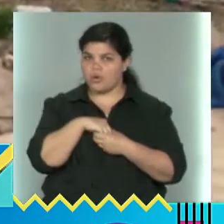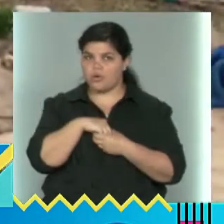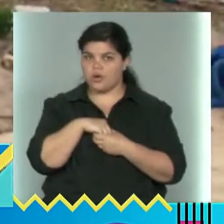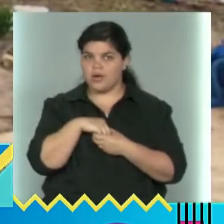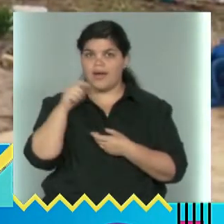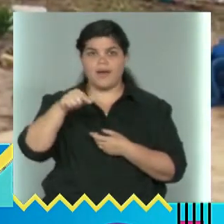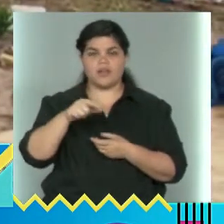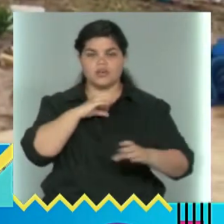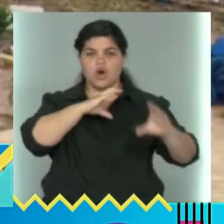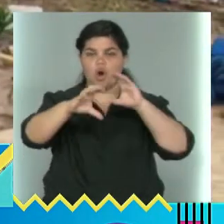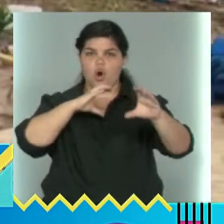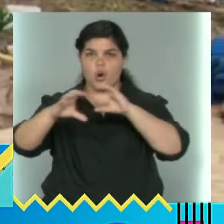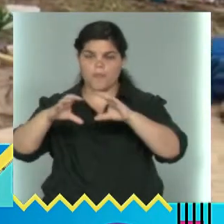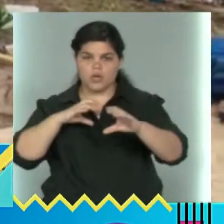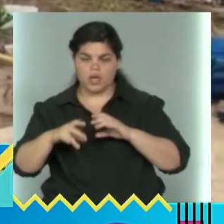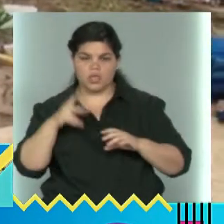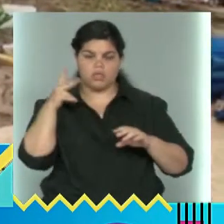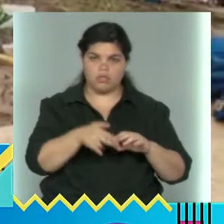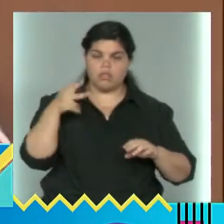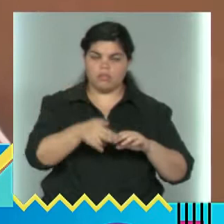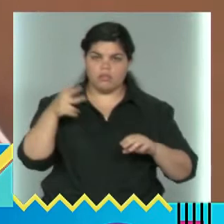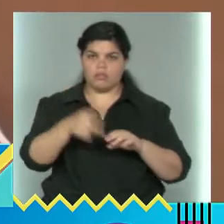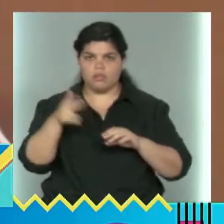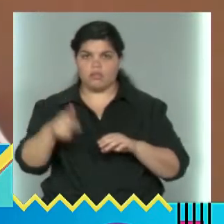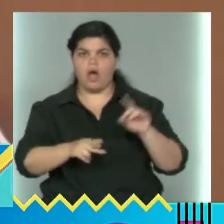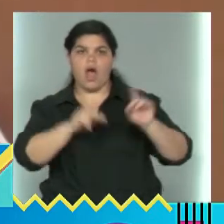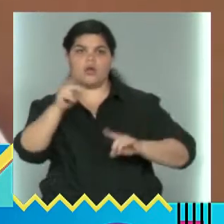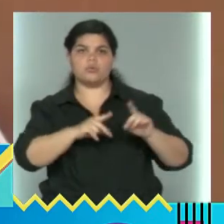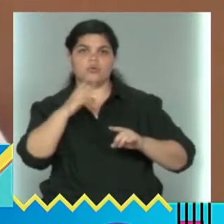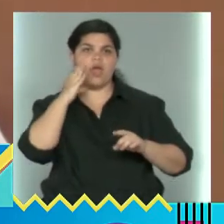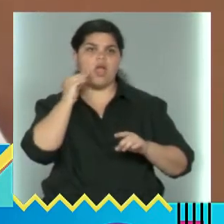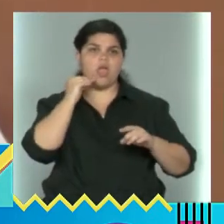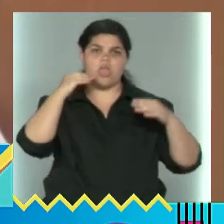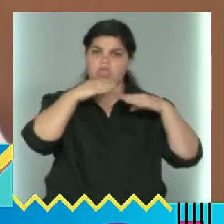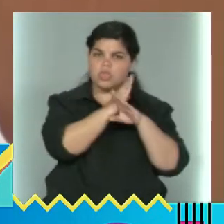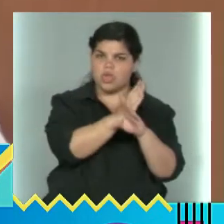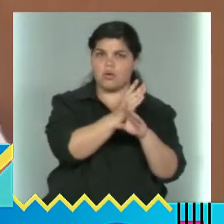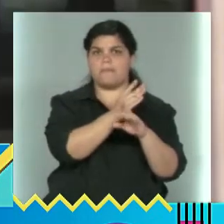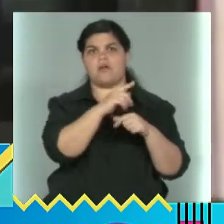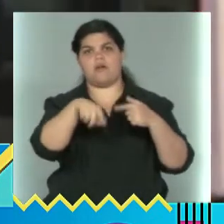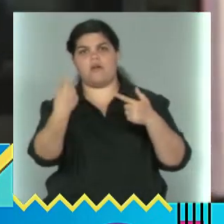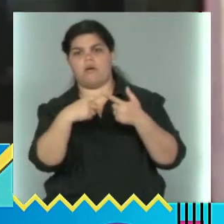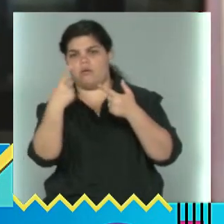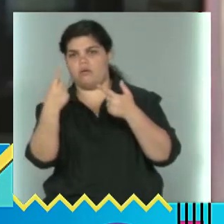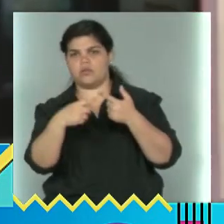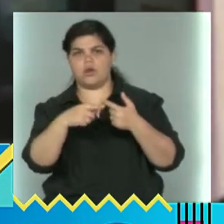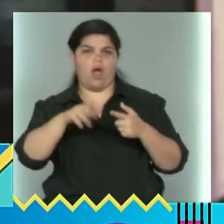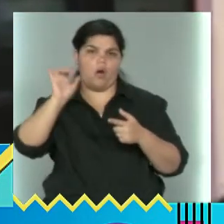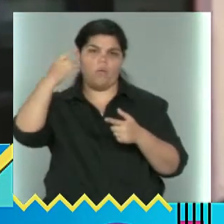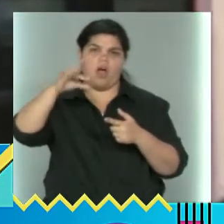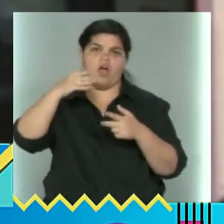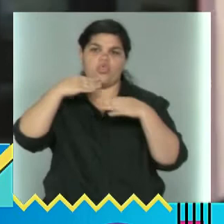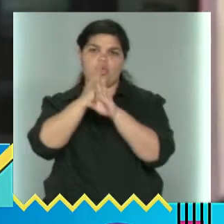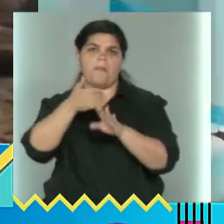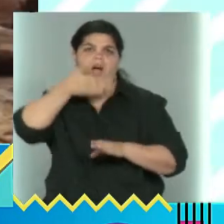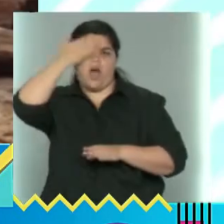la comunicación era bastante cortada porque algunos hablaban inglés, pero la gran mayoría solo hablaban árabe. Así